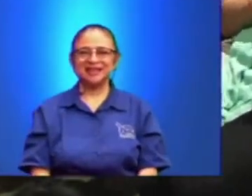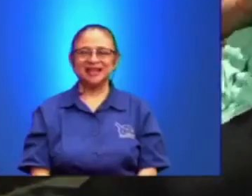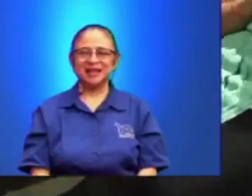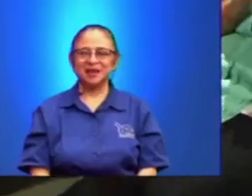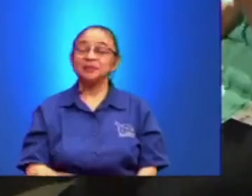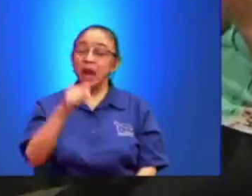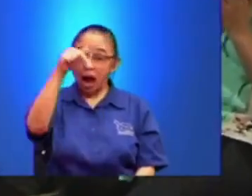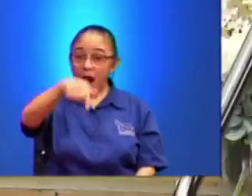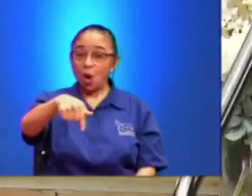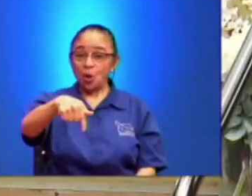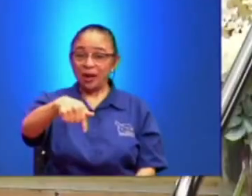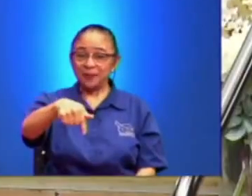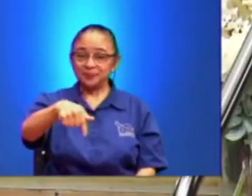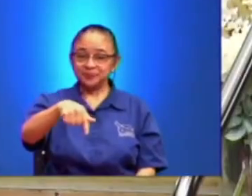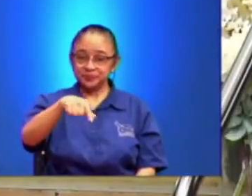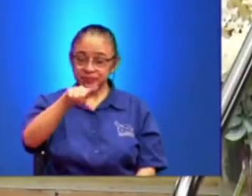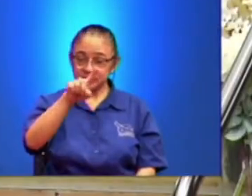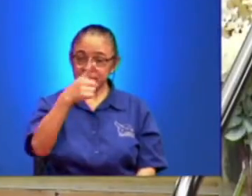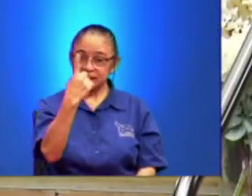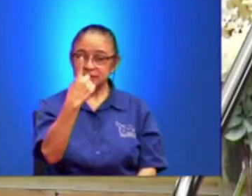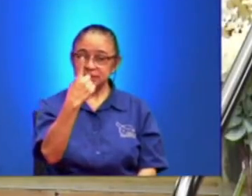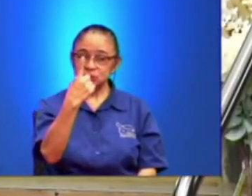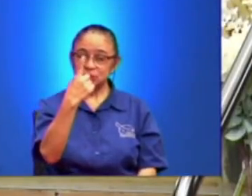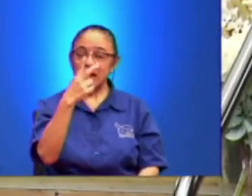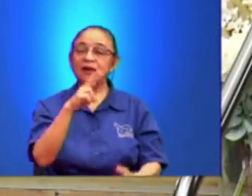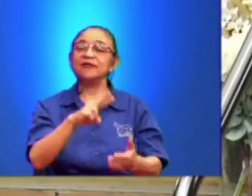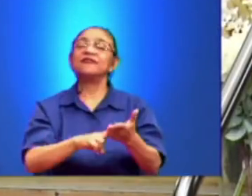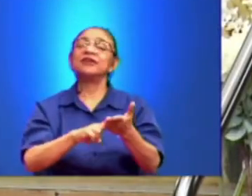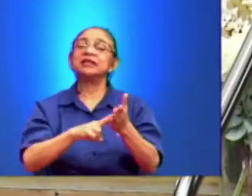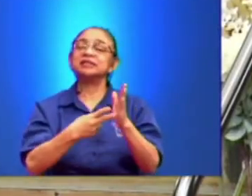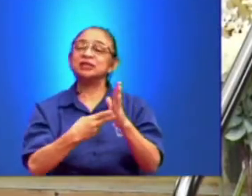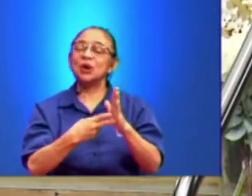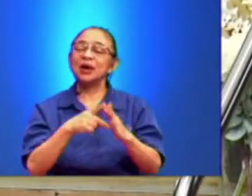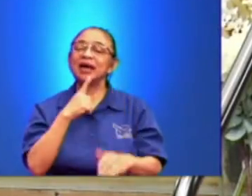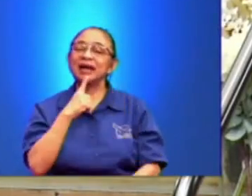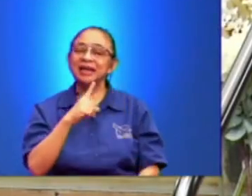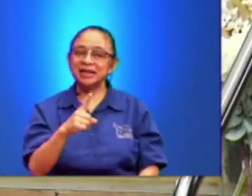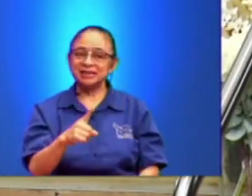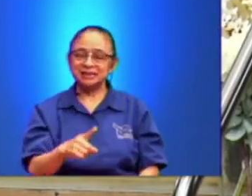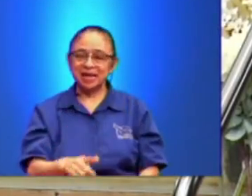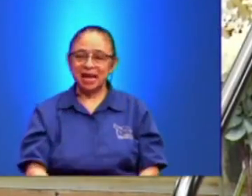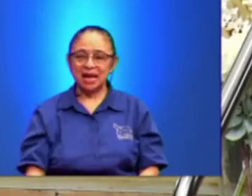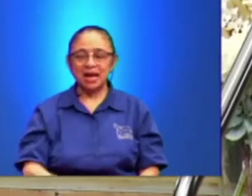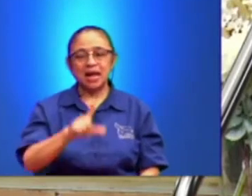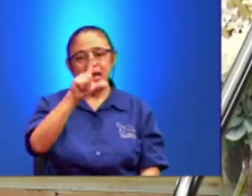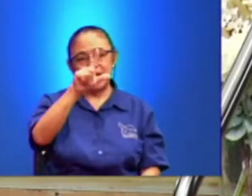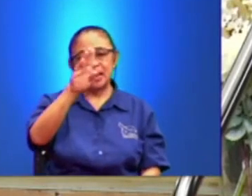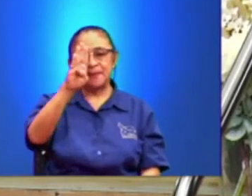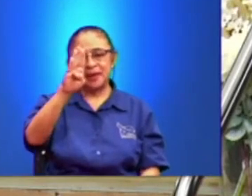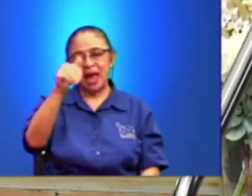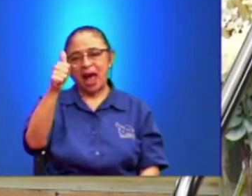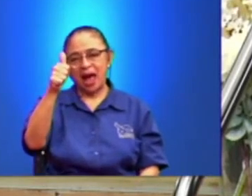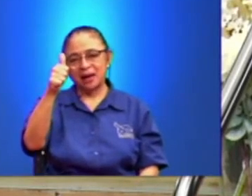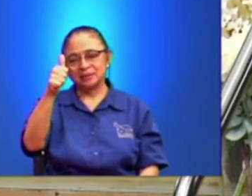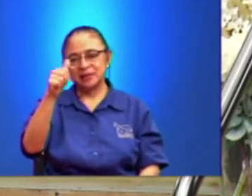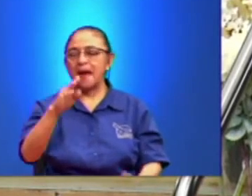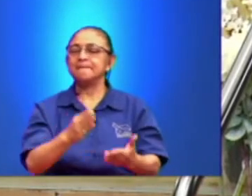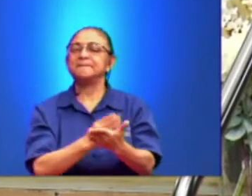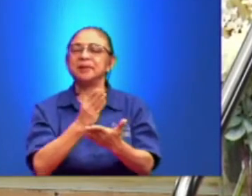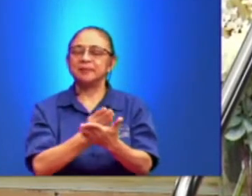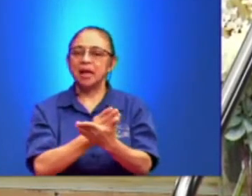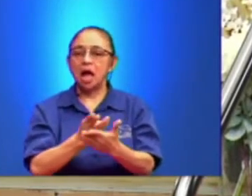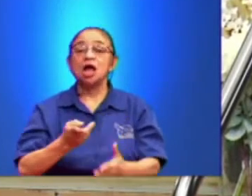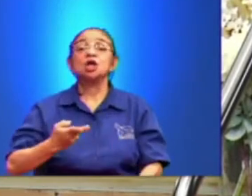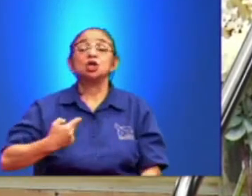entonces ahora esta es una versión que no el mismo versículo mire como dice en la nba las américas pero